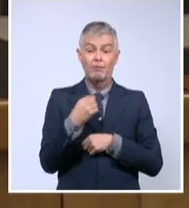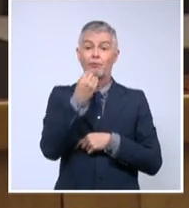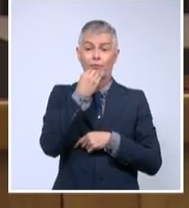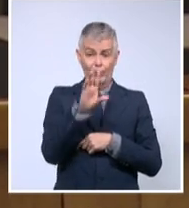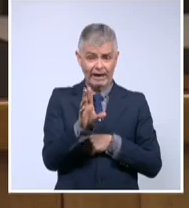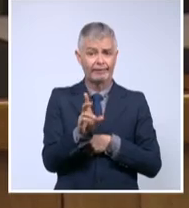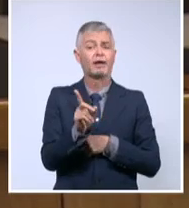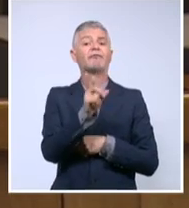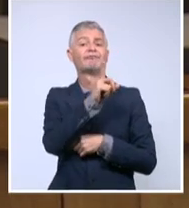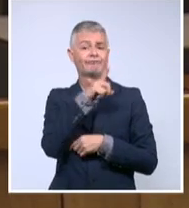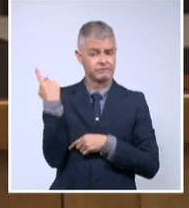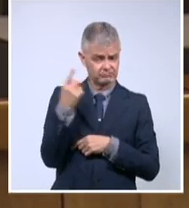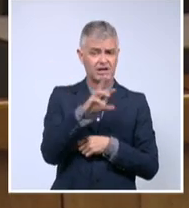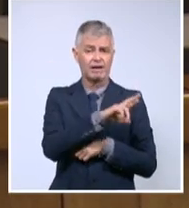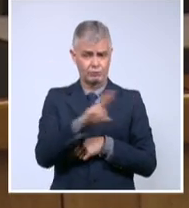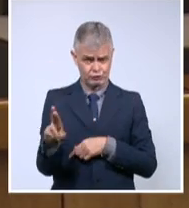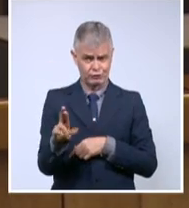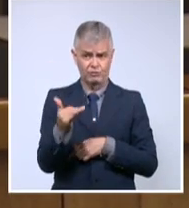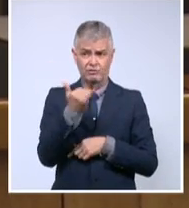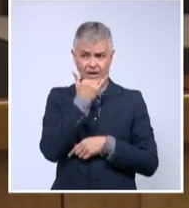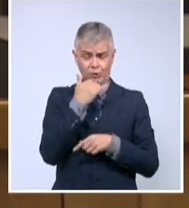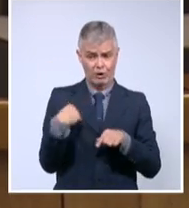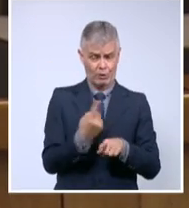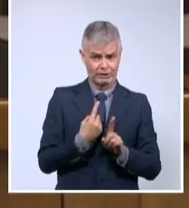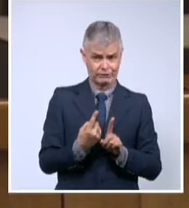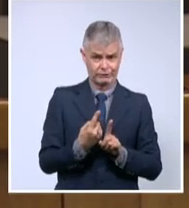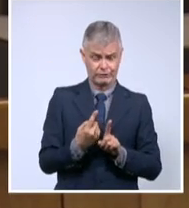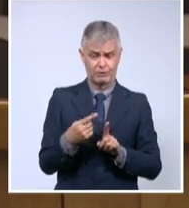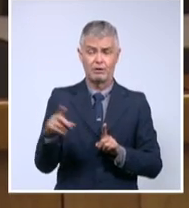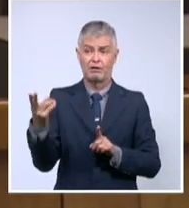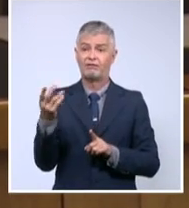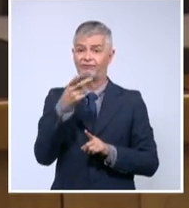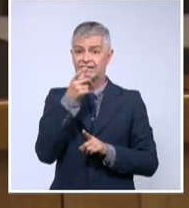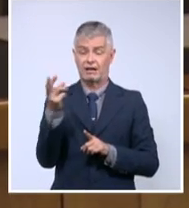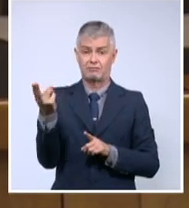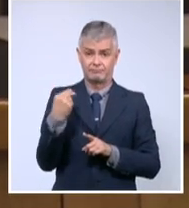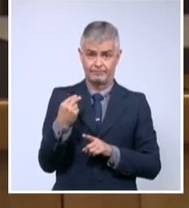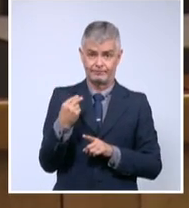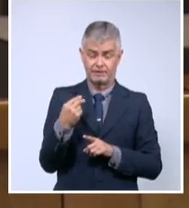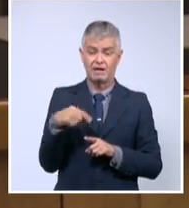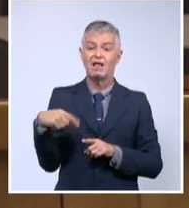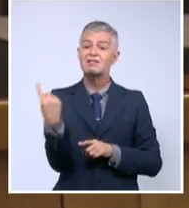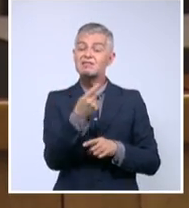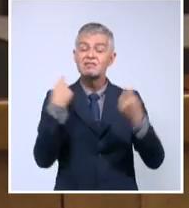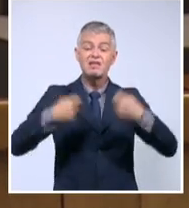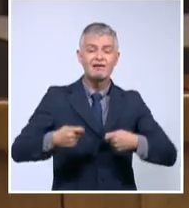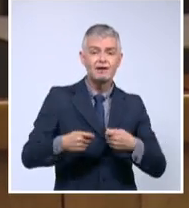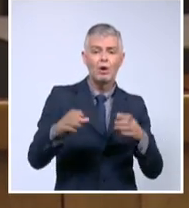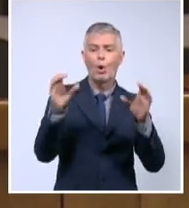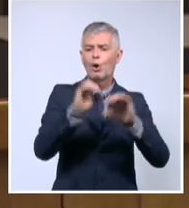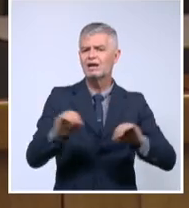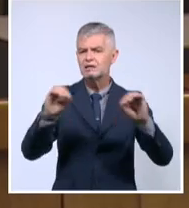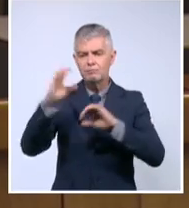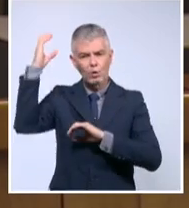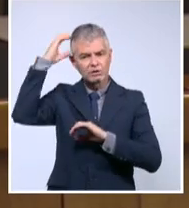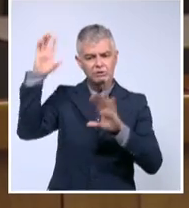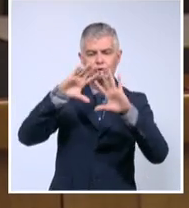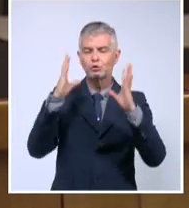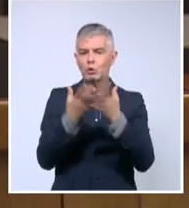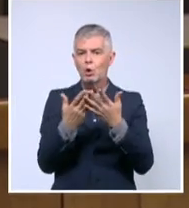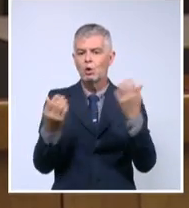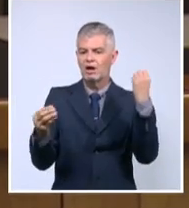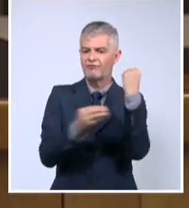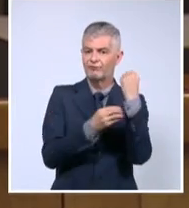autodestrucción de la revolución. Fortalecer la labor del gobierno y las instituciones en interacción directa con la ciudadanía es